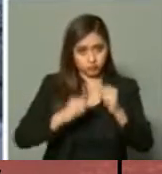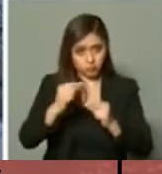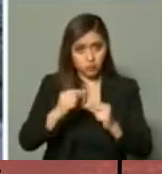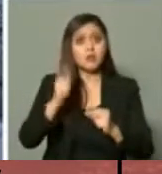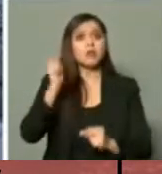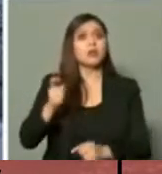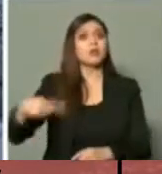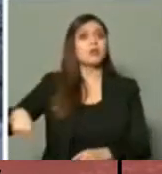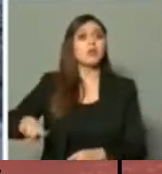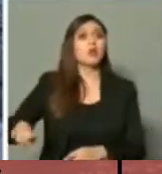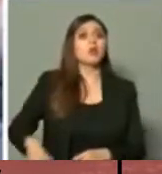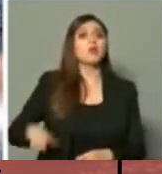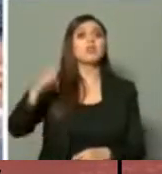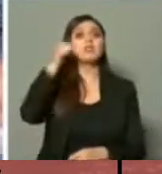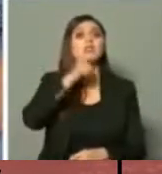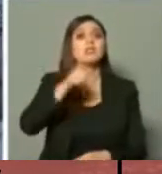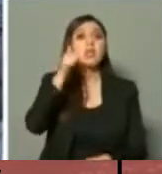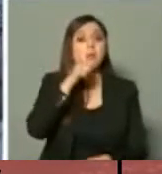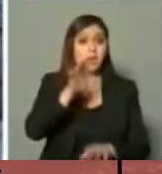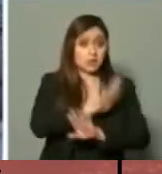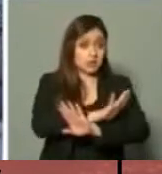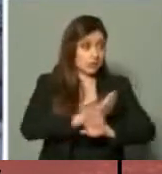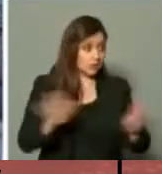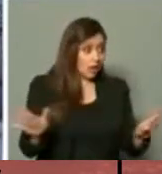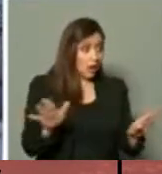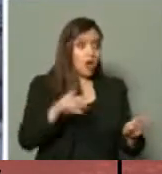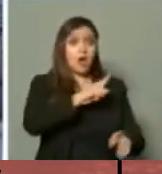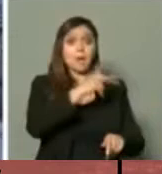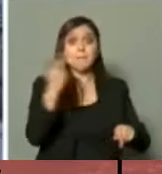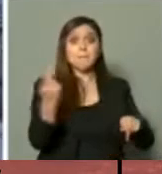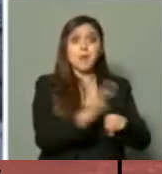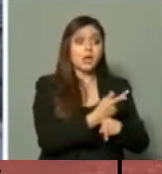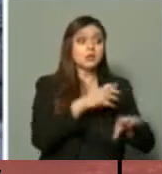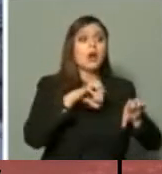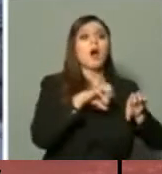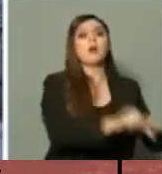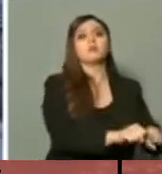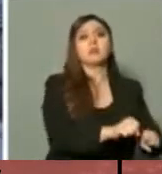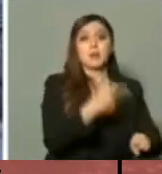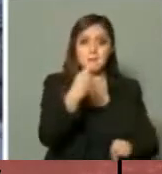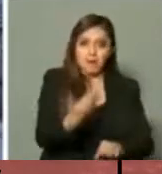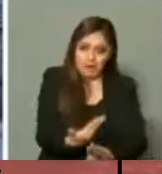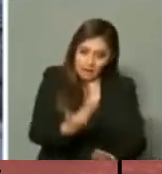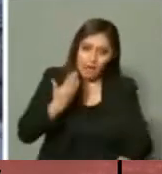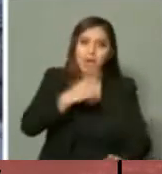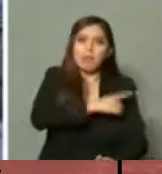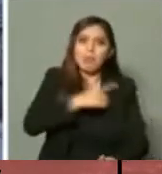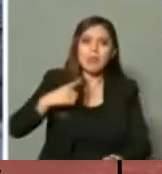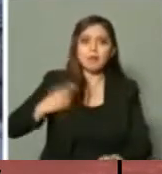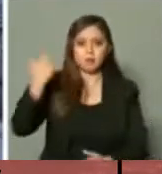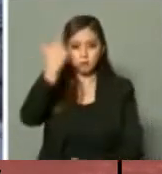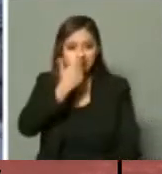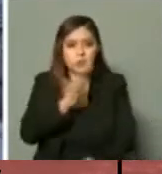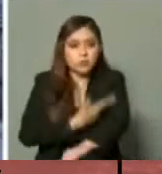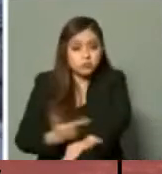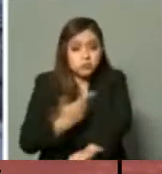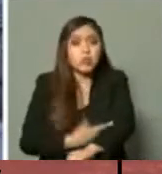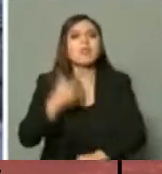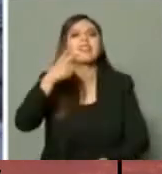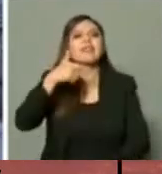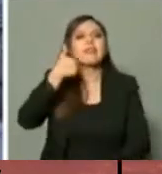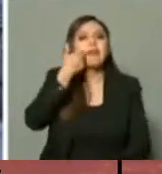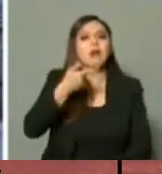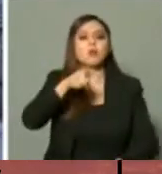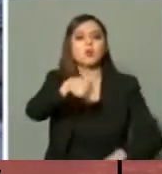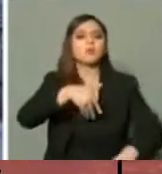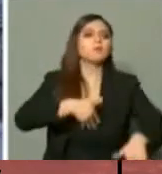se dedican a perseguir una vez que ya se cometieron los delitos, en lugar de prevenirlos. La intención es que tú también puedas andar por nuestra